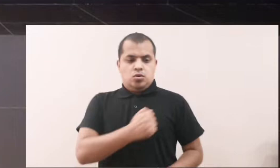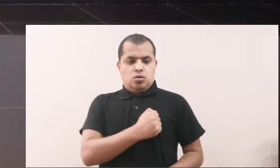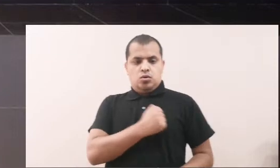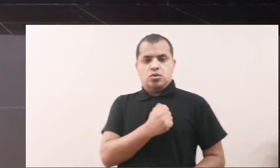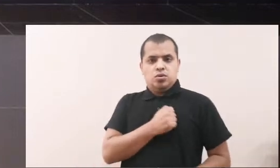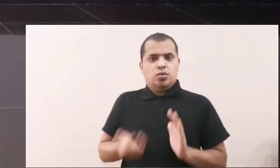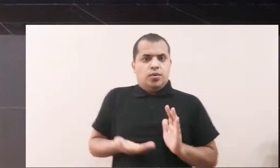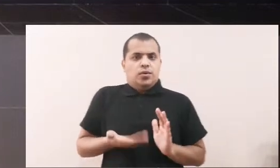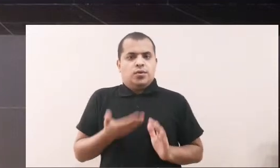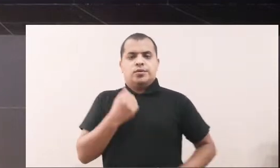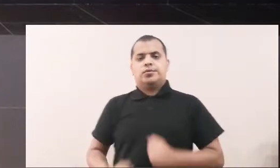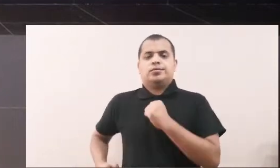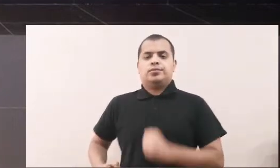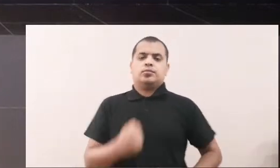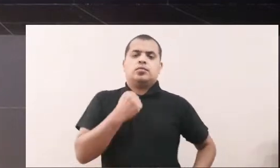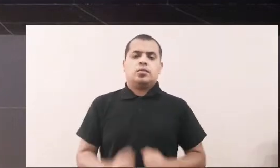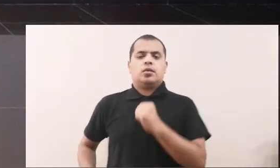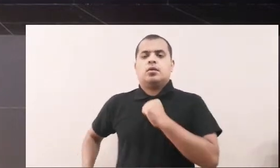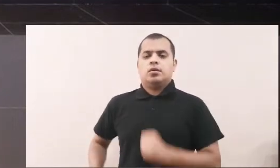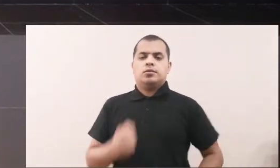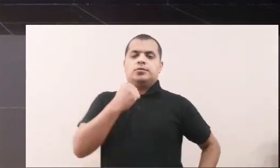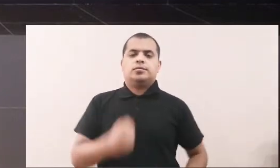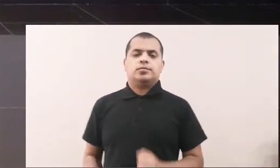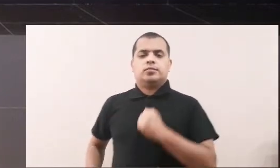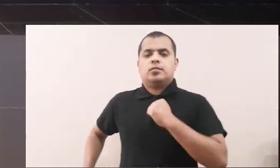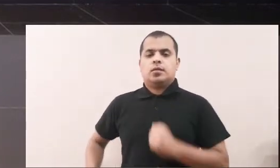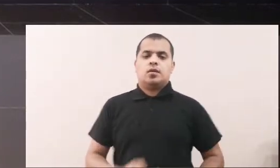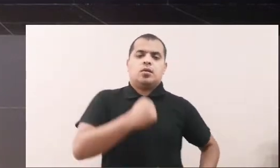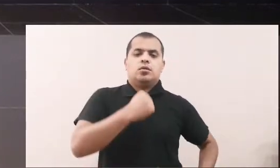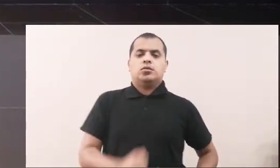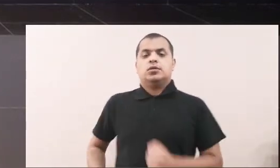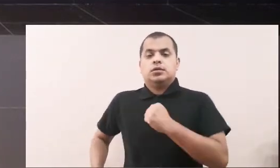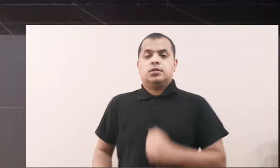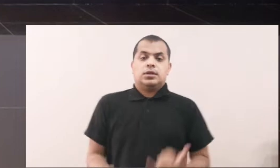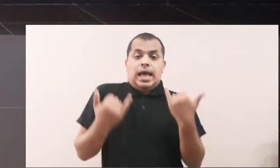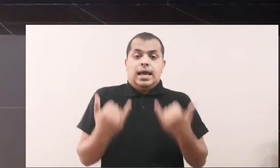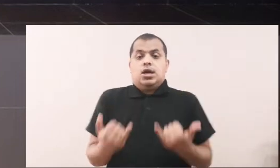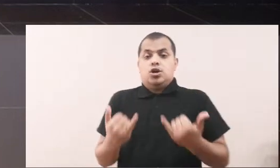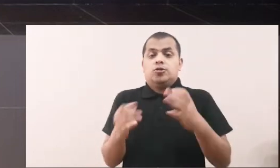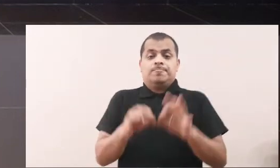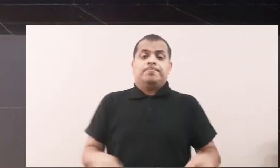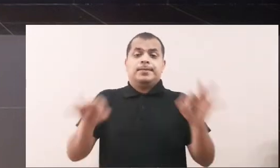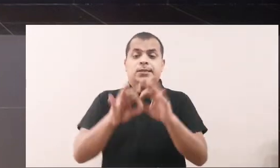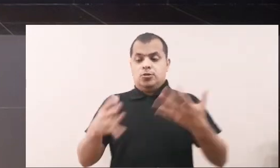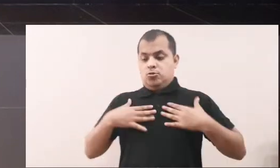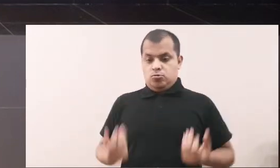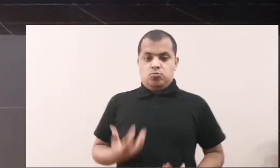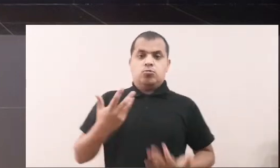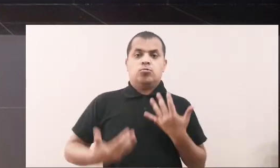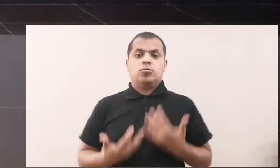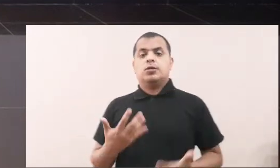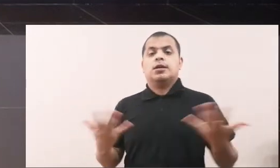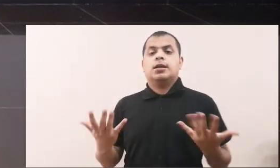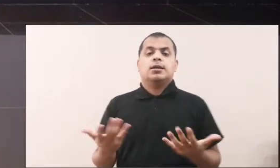nuestro corazón y podemos empezar con estos ejercicios suaves. La idea en esta segunda parte del calentamiento